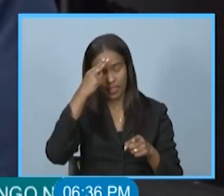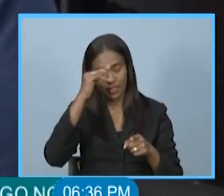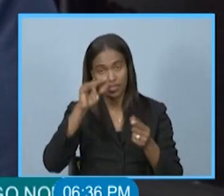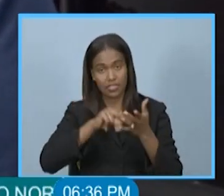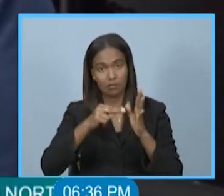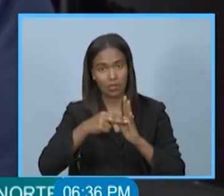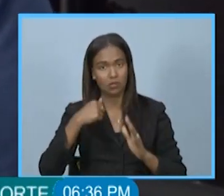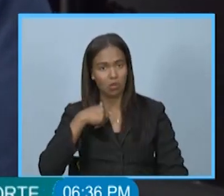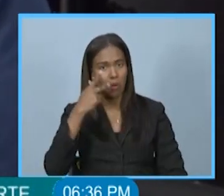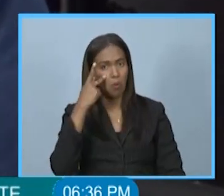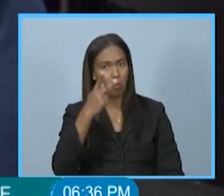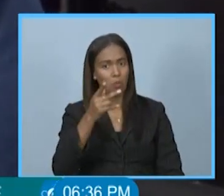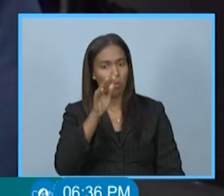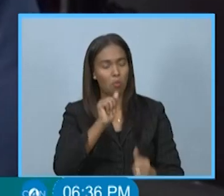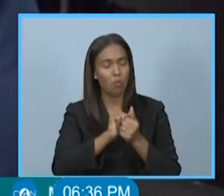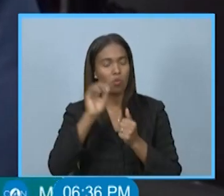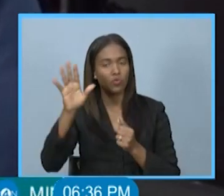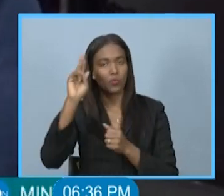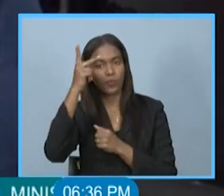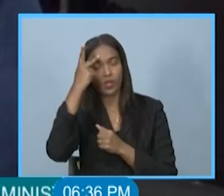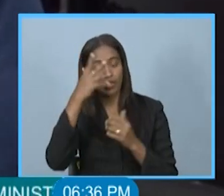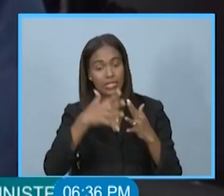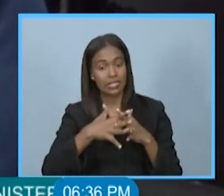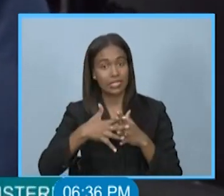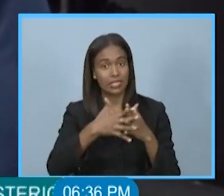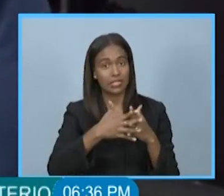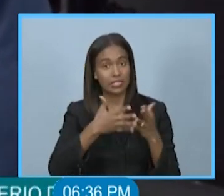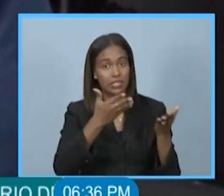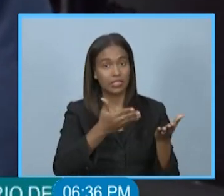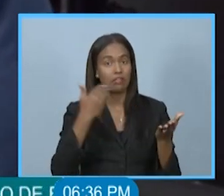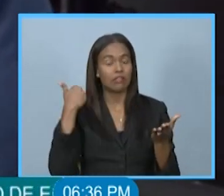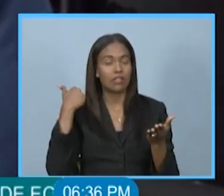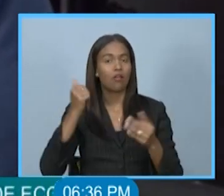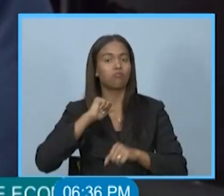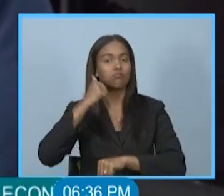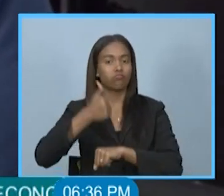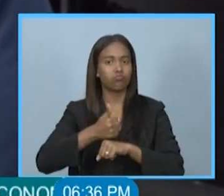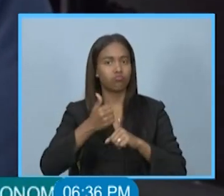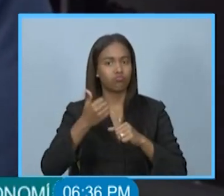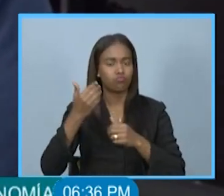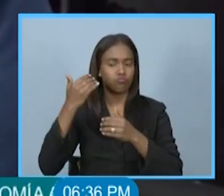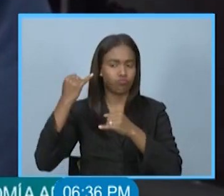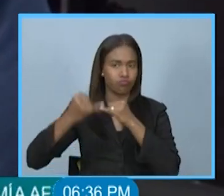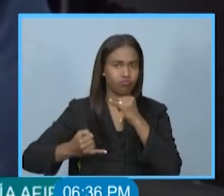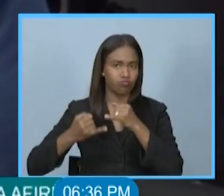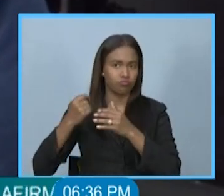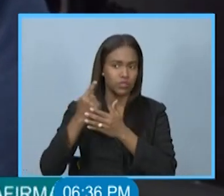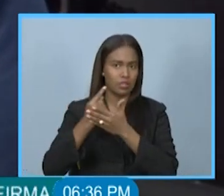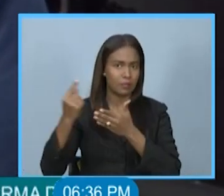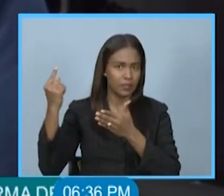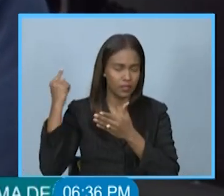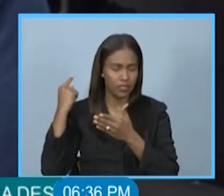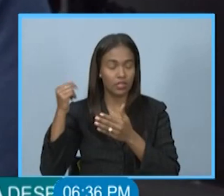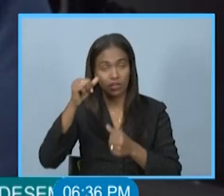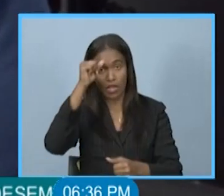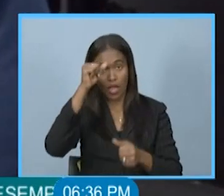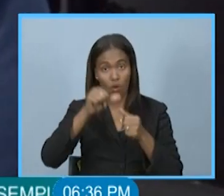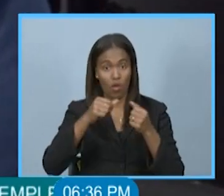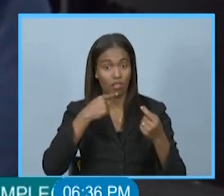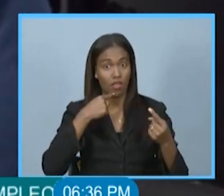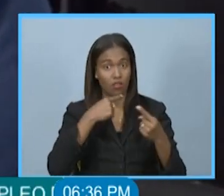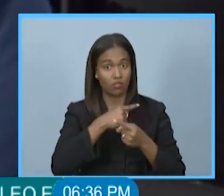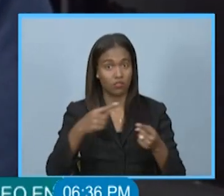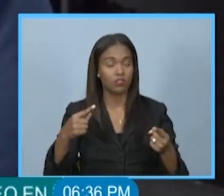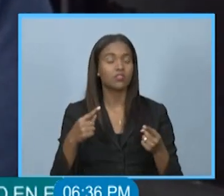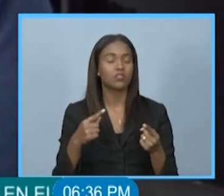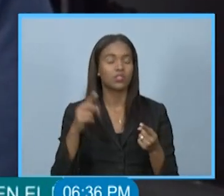O sea que lo veo dentro del marco de esa política que los Estados Unidos han estado implementando en los últimos en las últimas semanas recuerda el anuncio